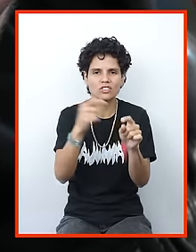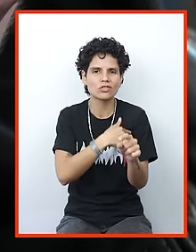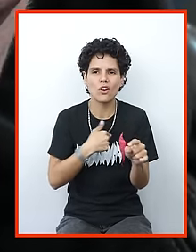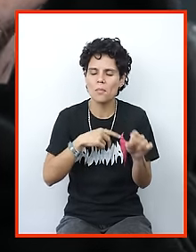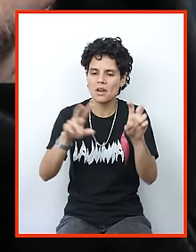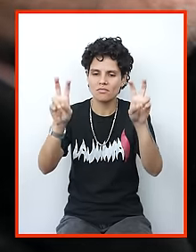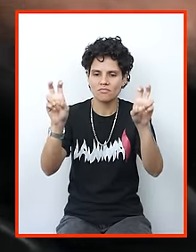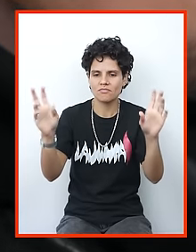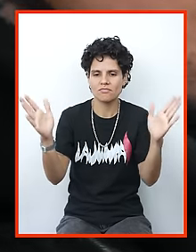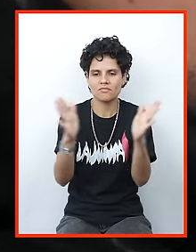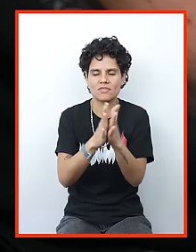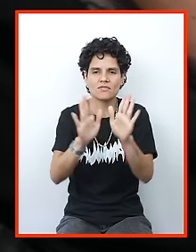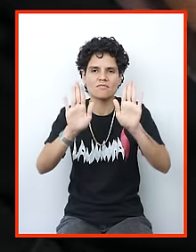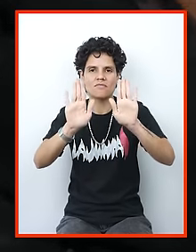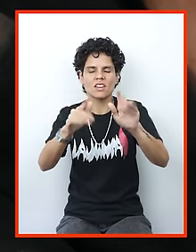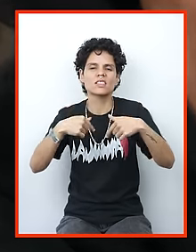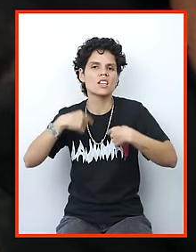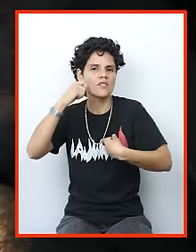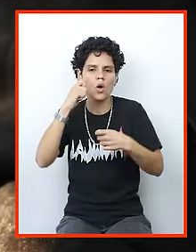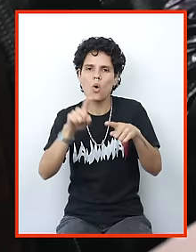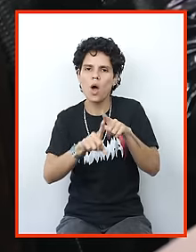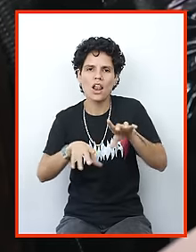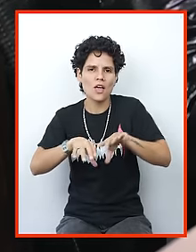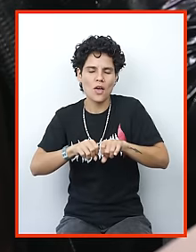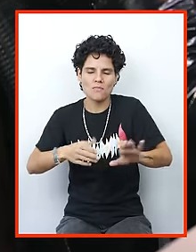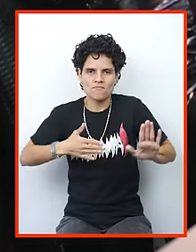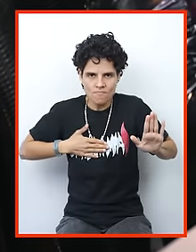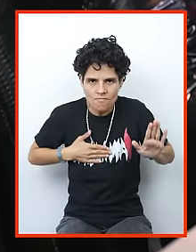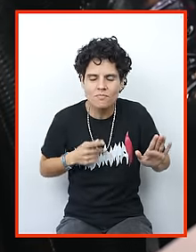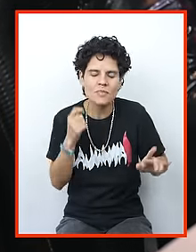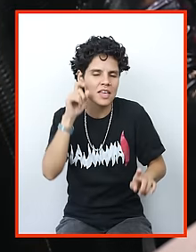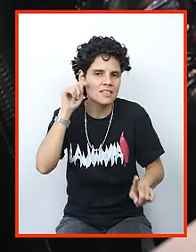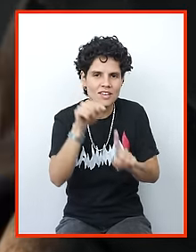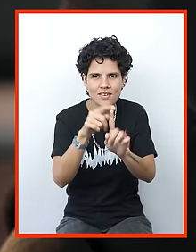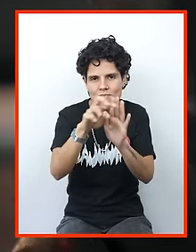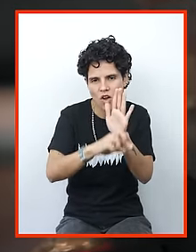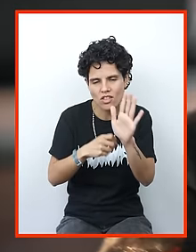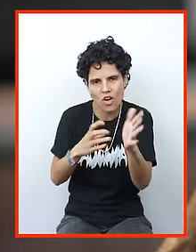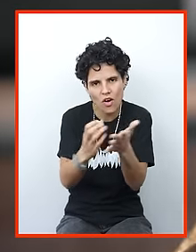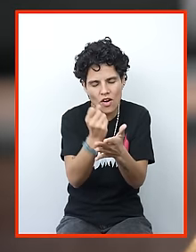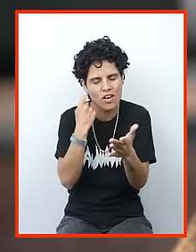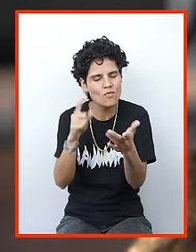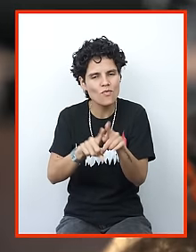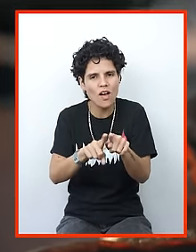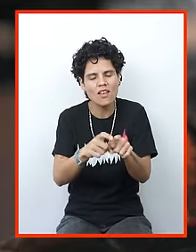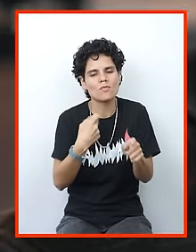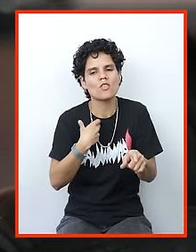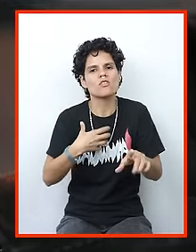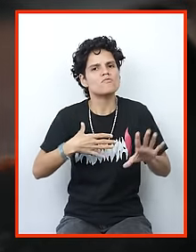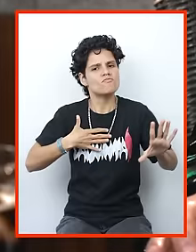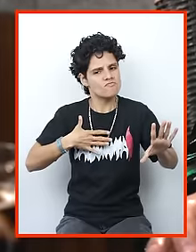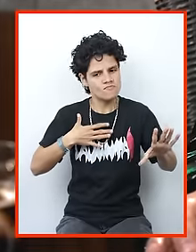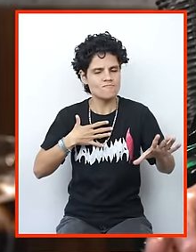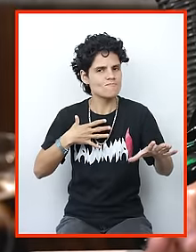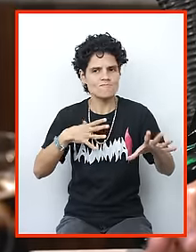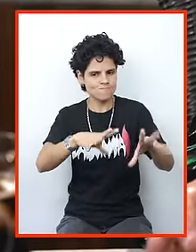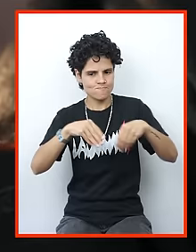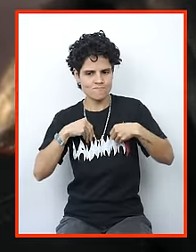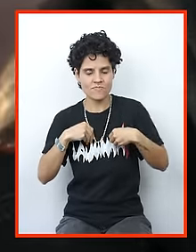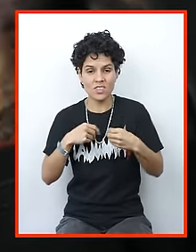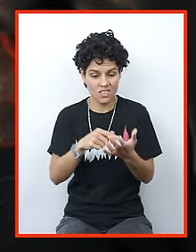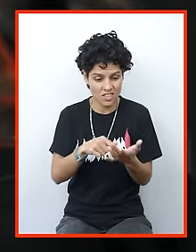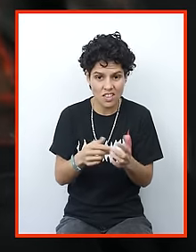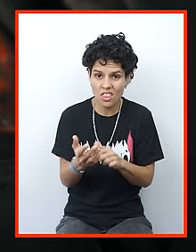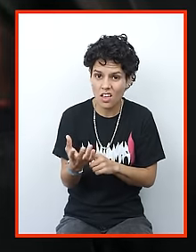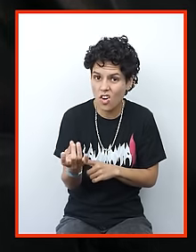de una la forma. La portada del álbum, ¿no? Y es como el compromiso que igual tengo con mis proyectos, como llegar a tatuármelo así, no sé, siento igual fue bacán y es como algo nuevo. ¿Te dolió esa weón?